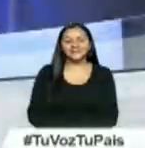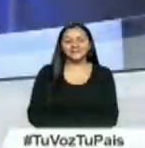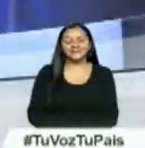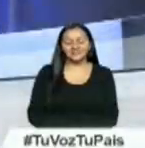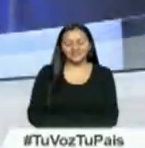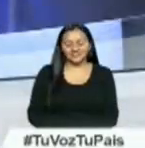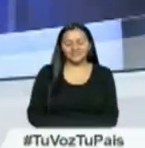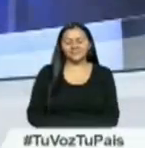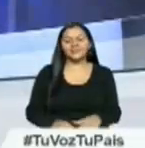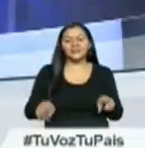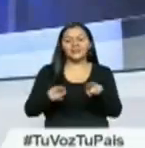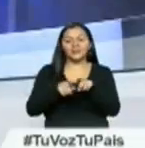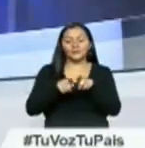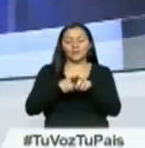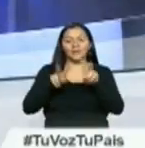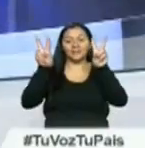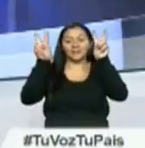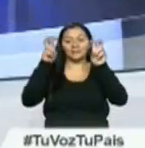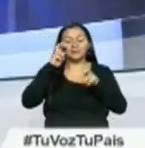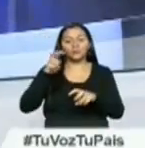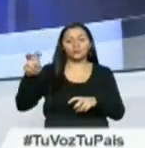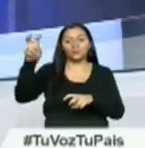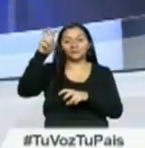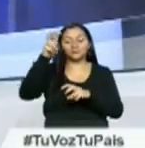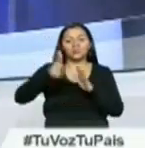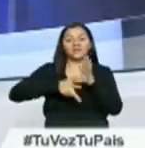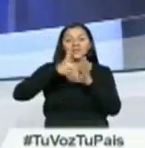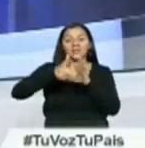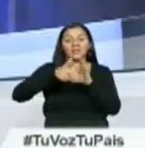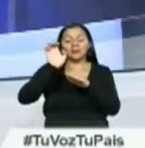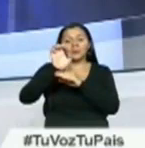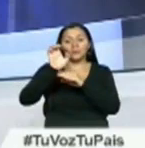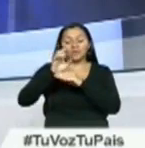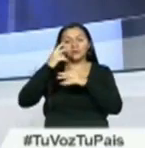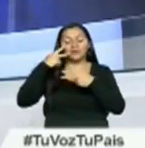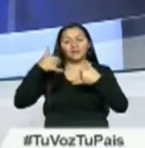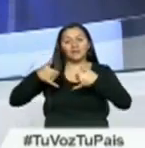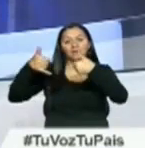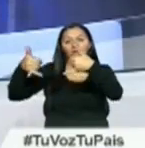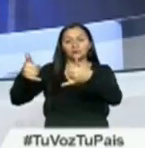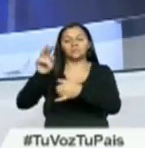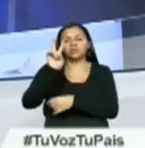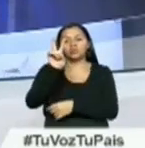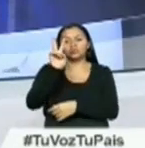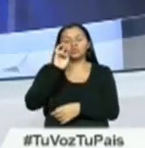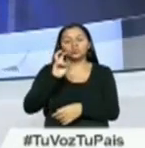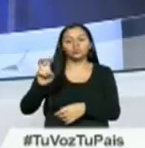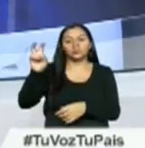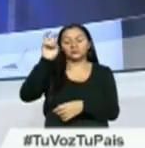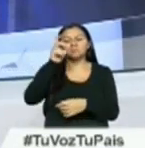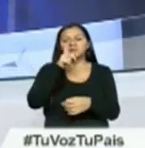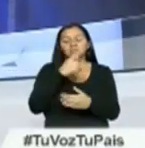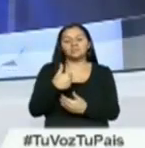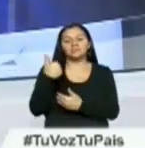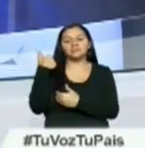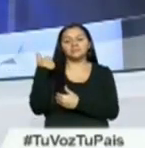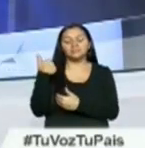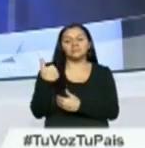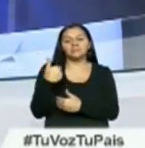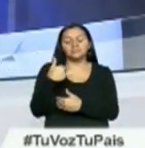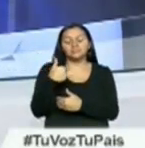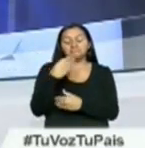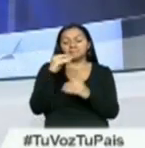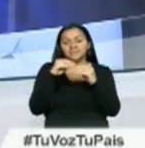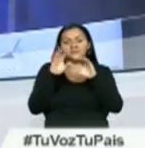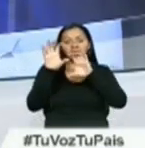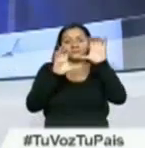Y en este mismo contexto, Tren Ecuador ganó 2 importantes reconocimientos en el sector turístico por parte de Responsible Travel y la